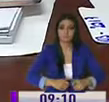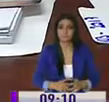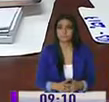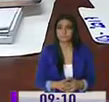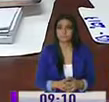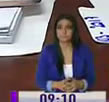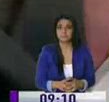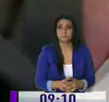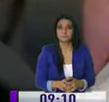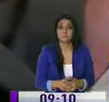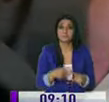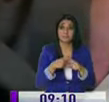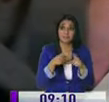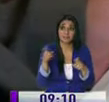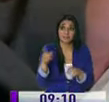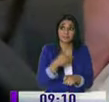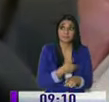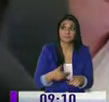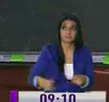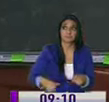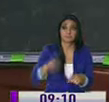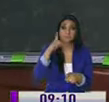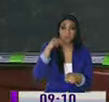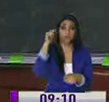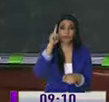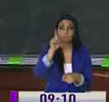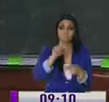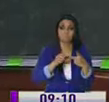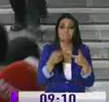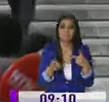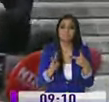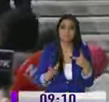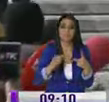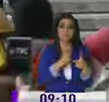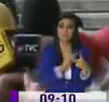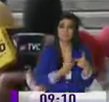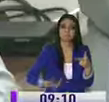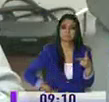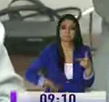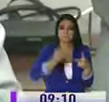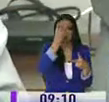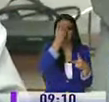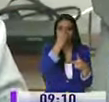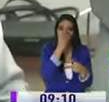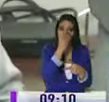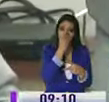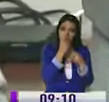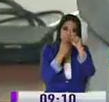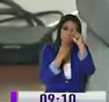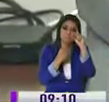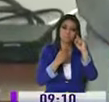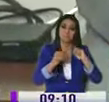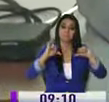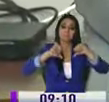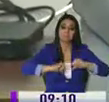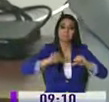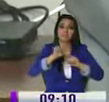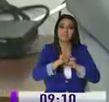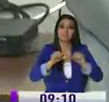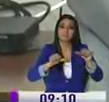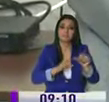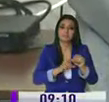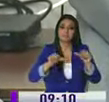sólo se menciona al exmandatario correa sino al actual vicepresidente jorge glass decir malos manejos de fondos públicos